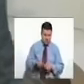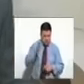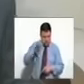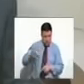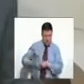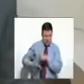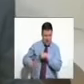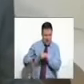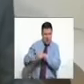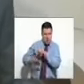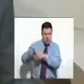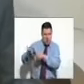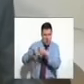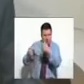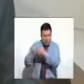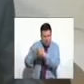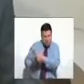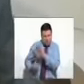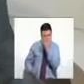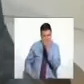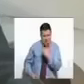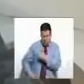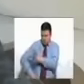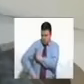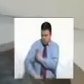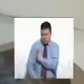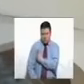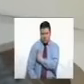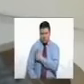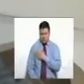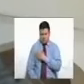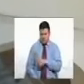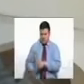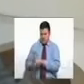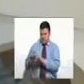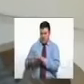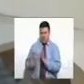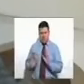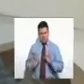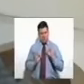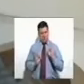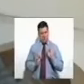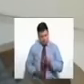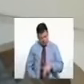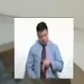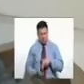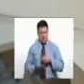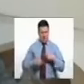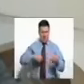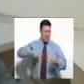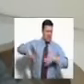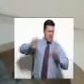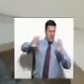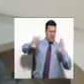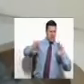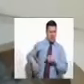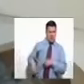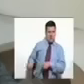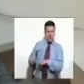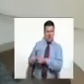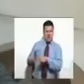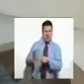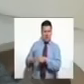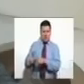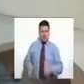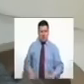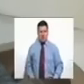¿Será que el ministro Cárdenas no tiene la dignidad de otros y separarse del cargo después de que su